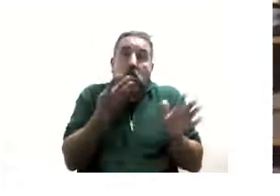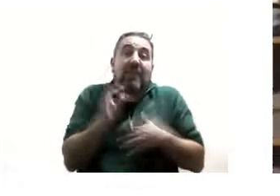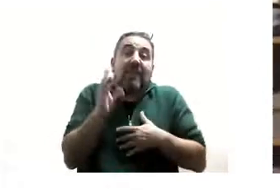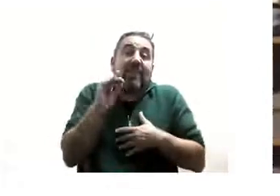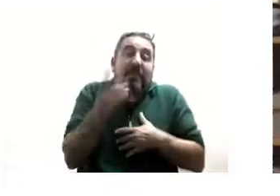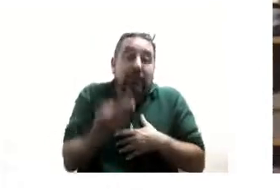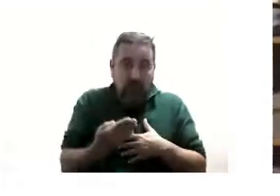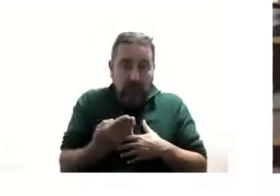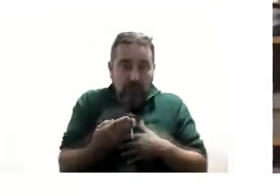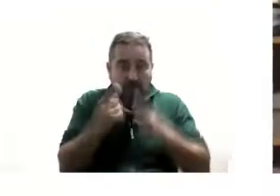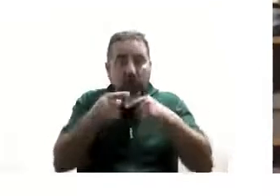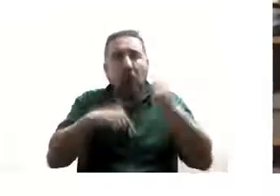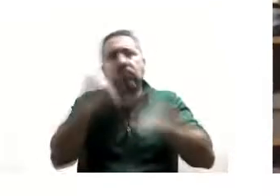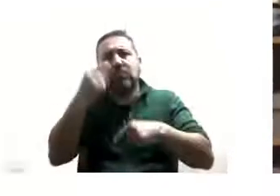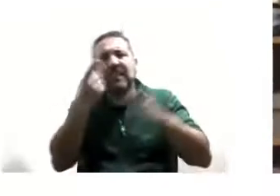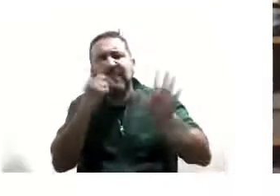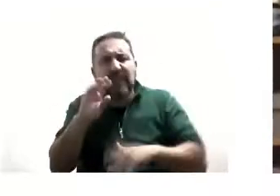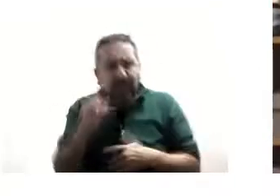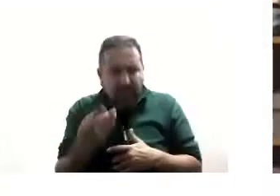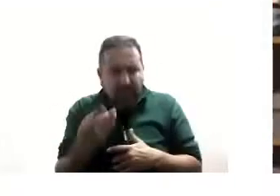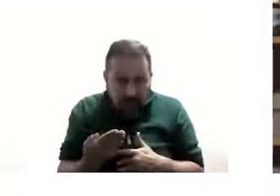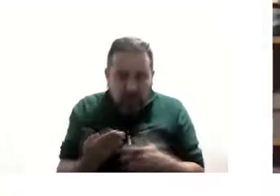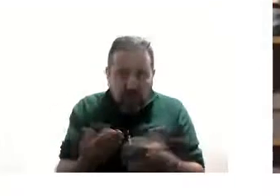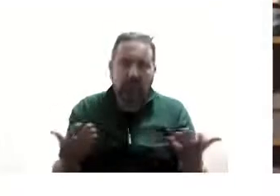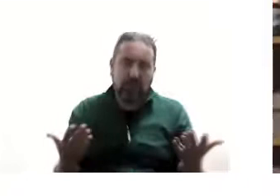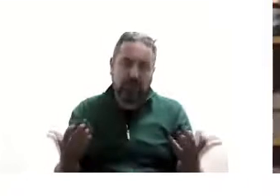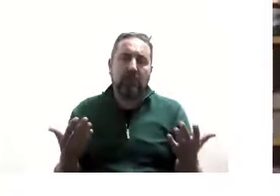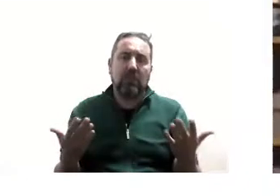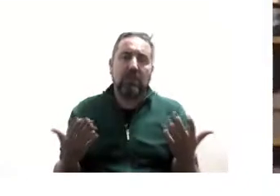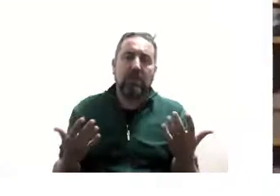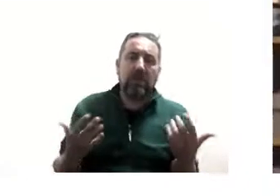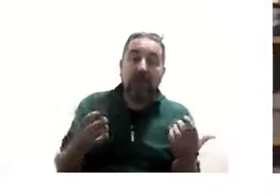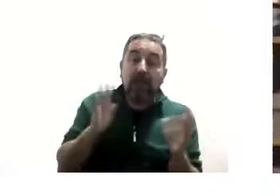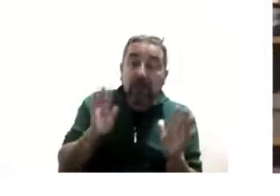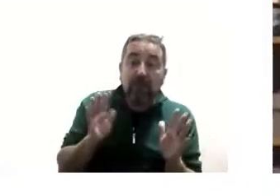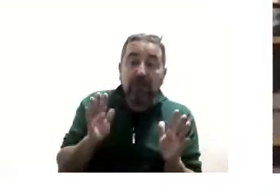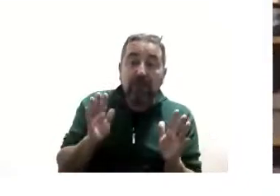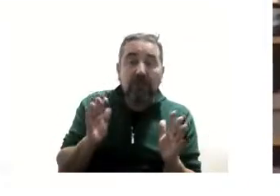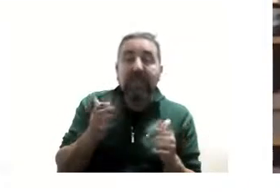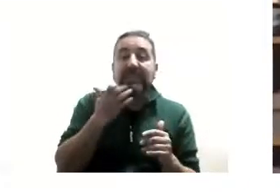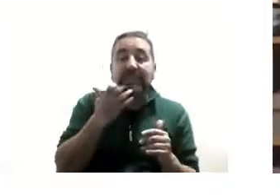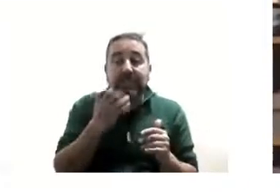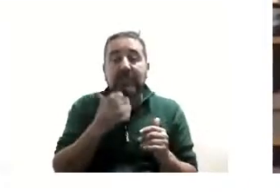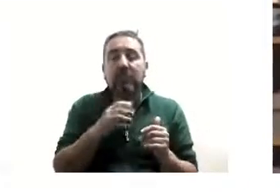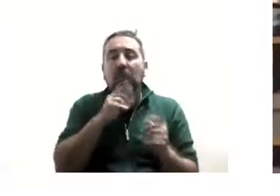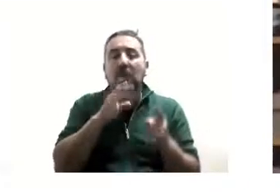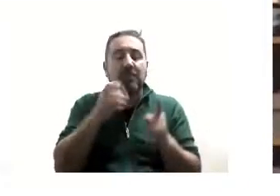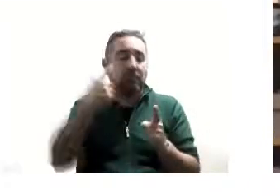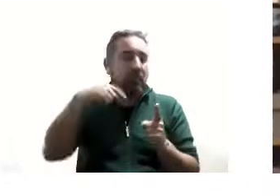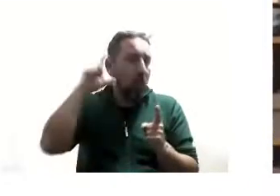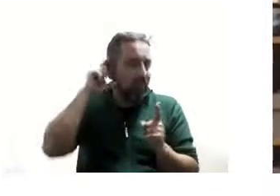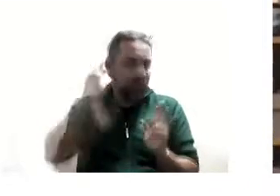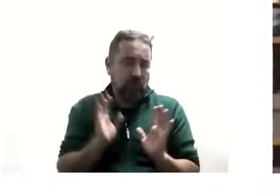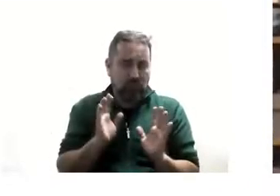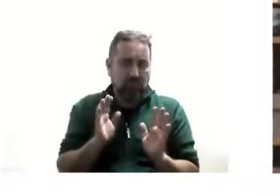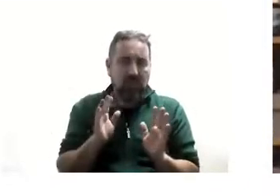pase a 60 decibelios. Habría que ver exactamente qué pruebas se han hecho. Pero bueno, en cualquier caso, si estamos hablando de alguien que con audífonos tiene un